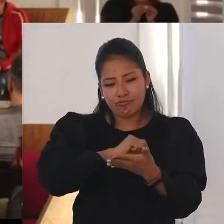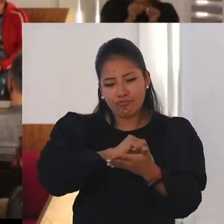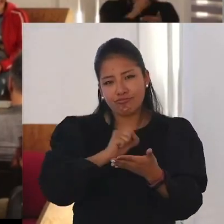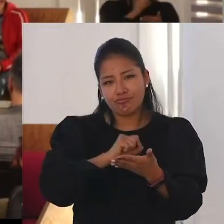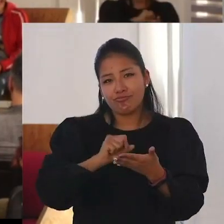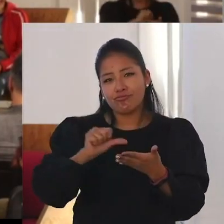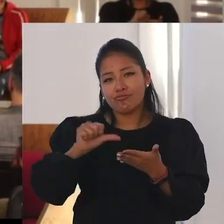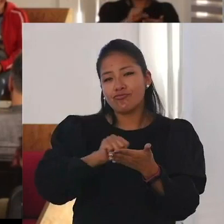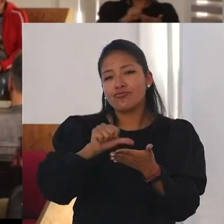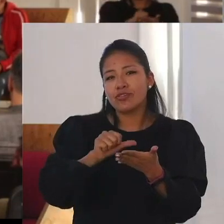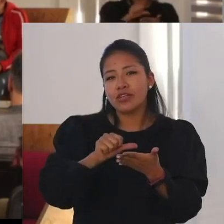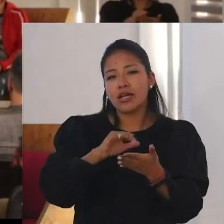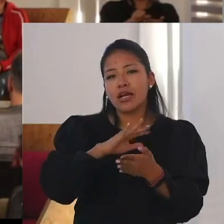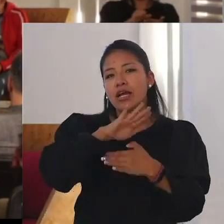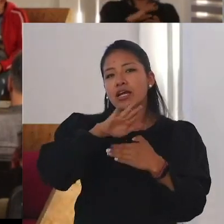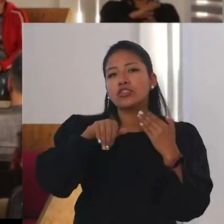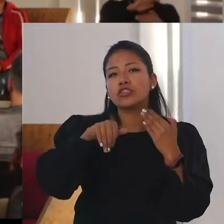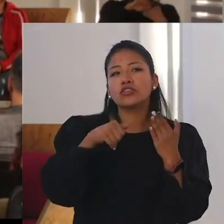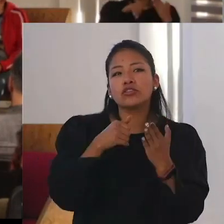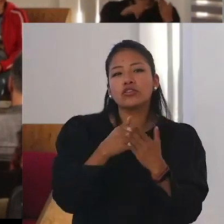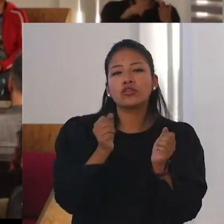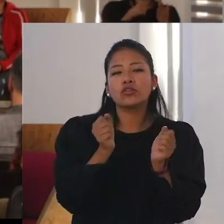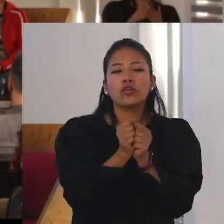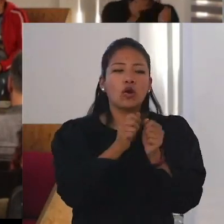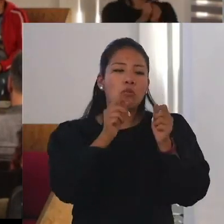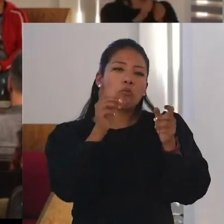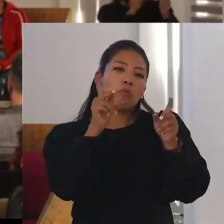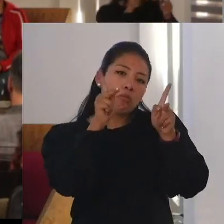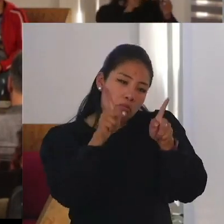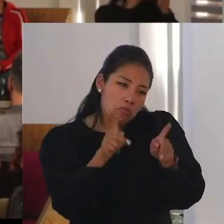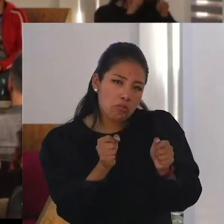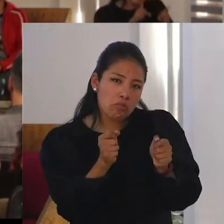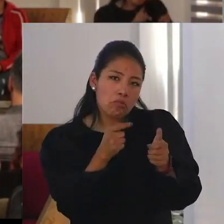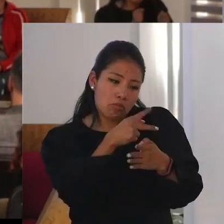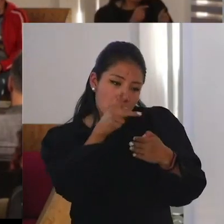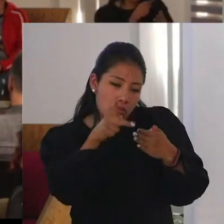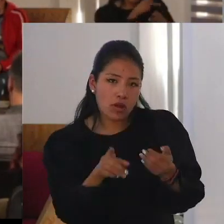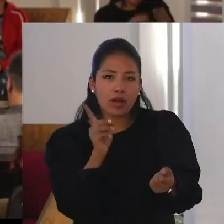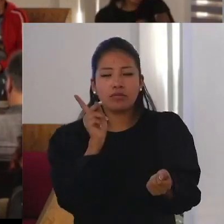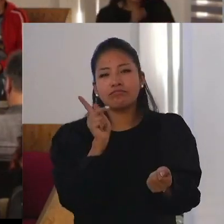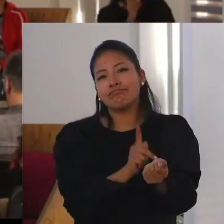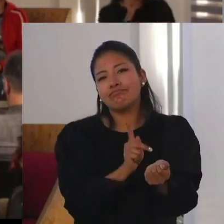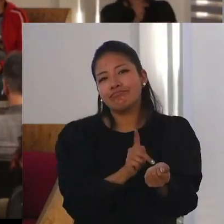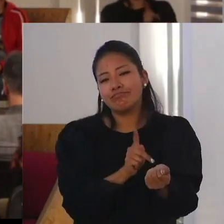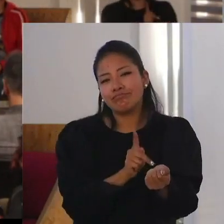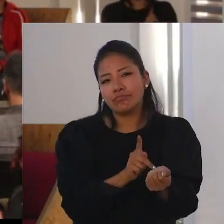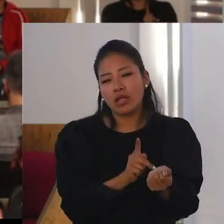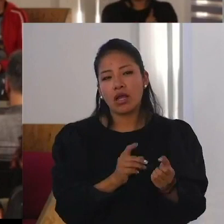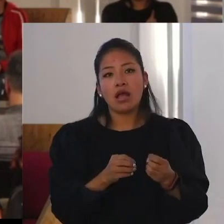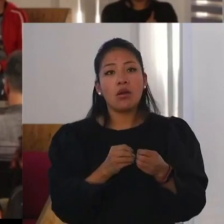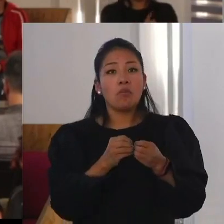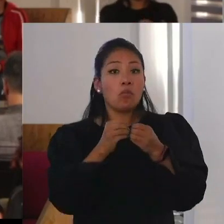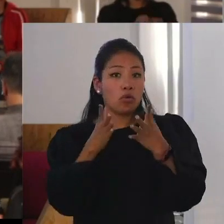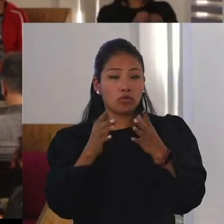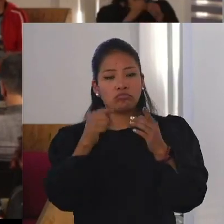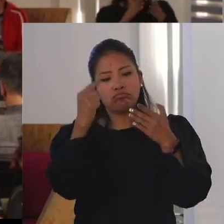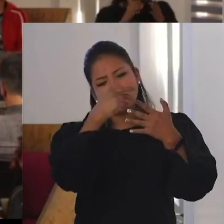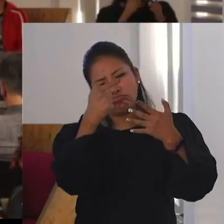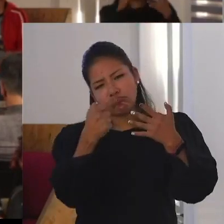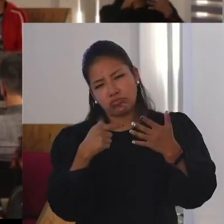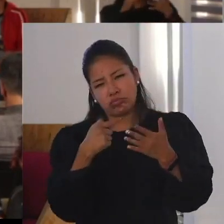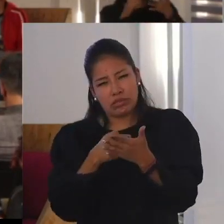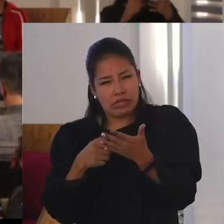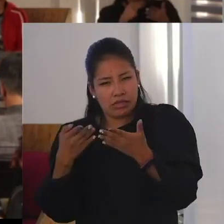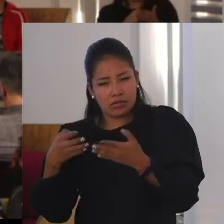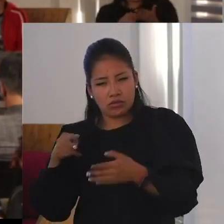psíquicos un convenio con el estado muchos de esos puntos ya los hemos llevado adelante pero nos